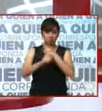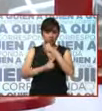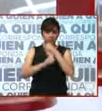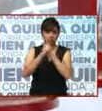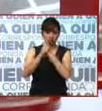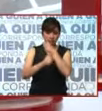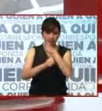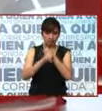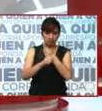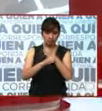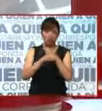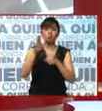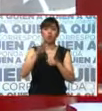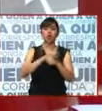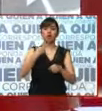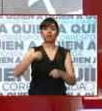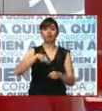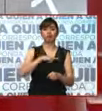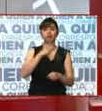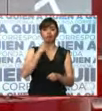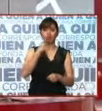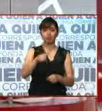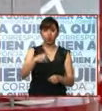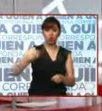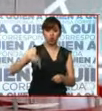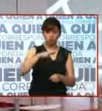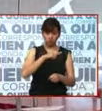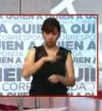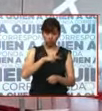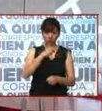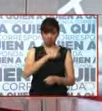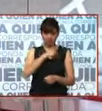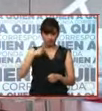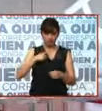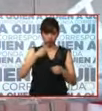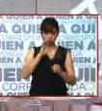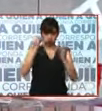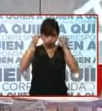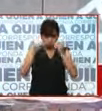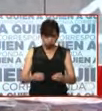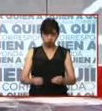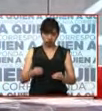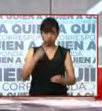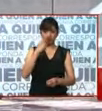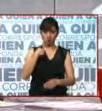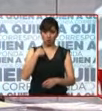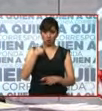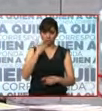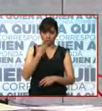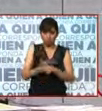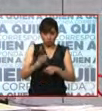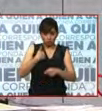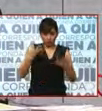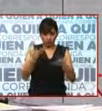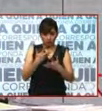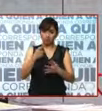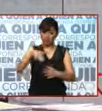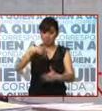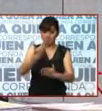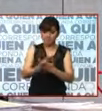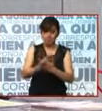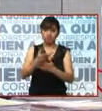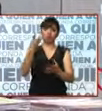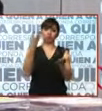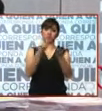hemos dejado crecer. Pero si todos empezamos a cumplir con nuestras responsabilidades, un día va a ser muy sencillo el trámite. Usted cae en un bache, que se lo pague. Que le